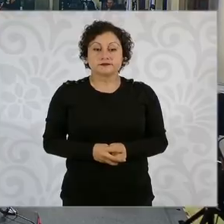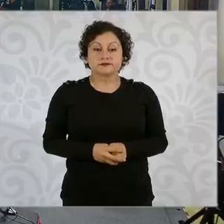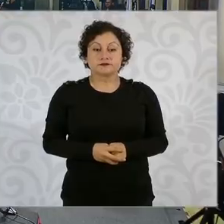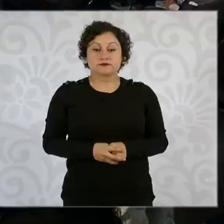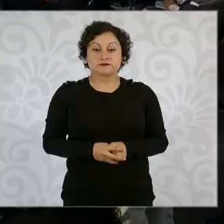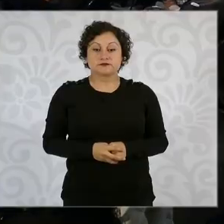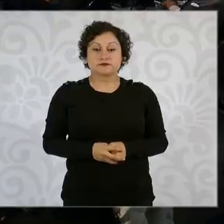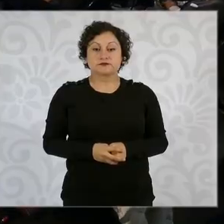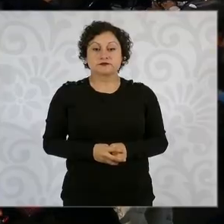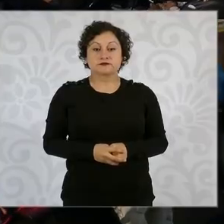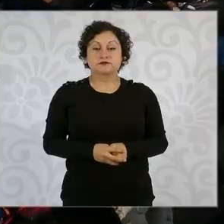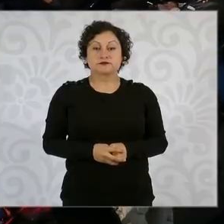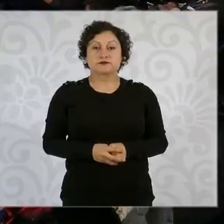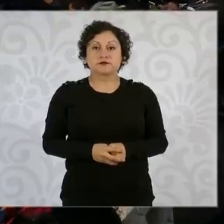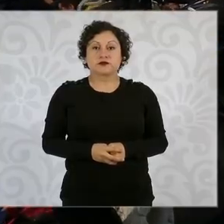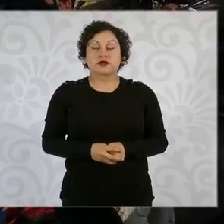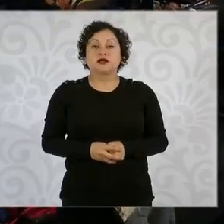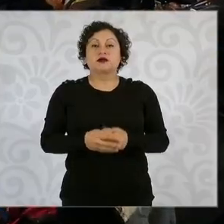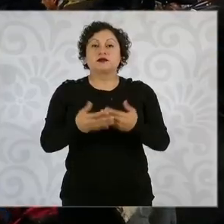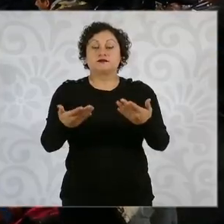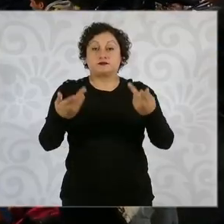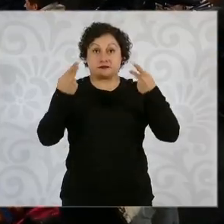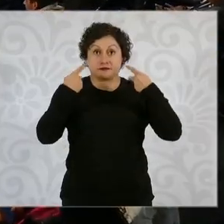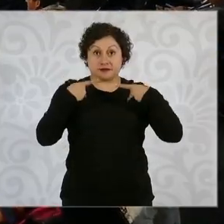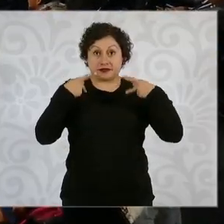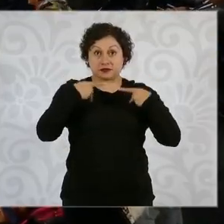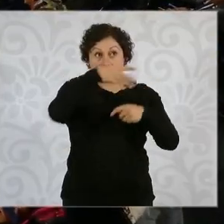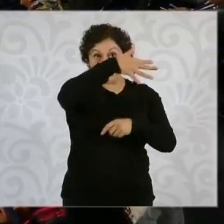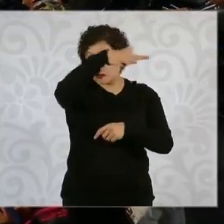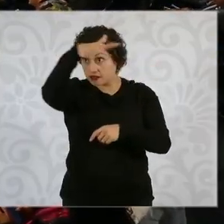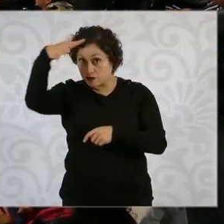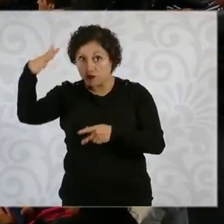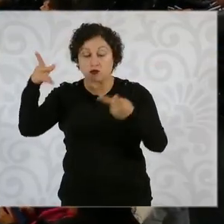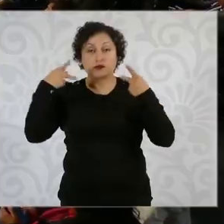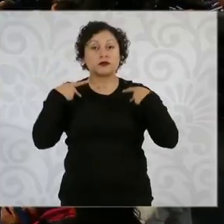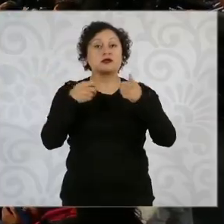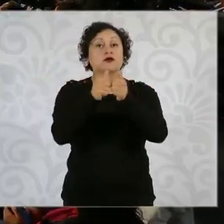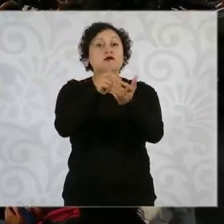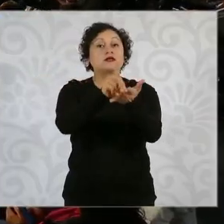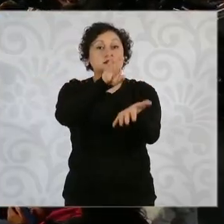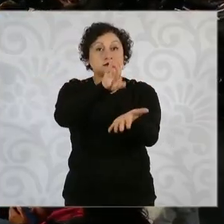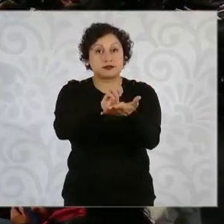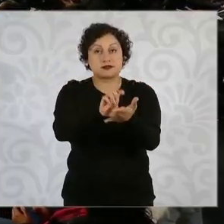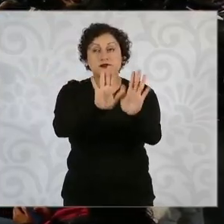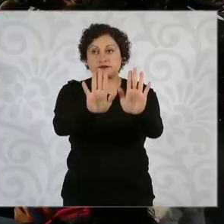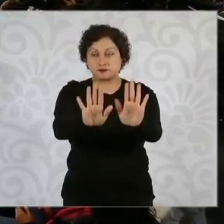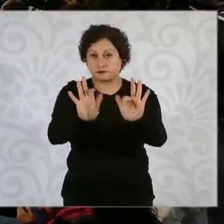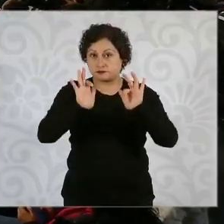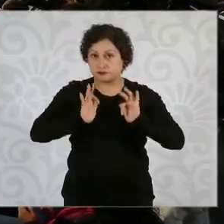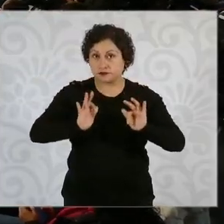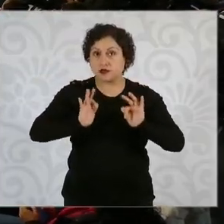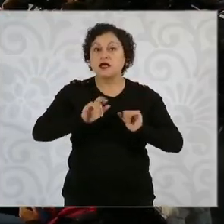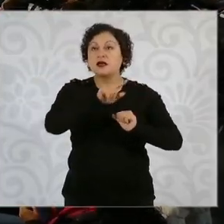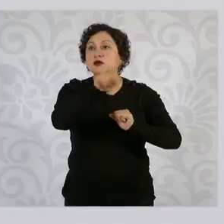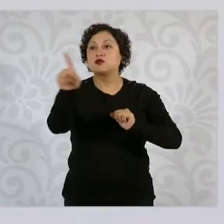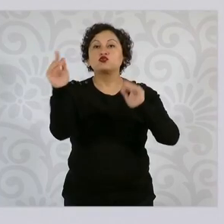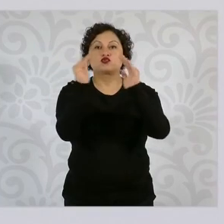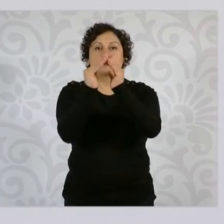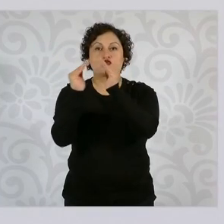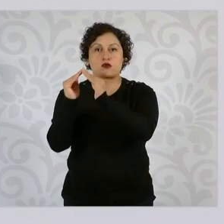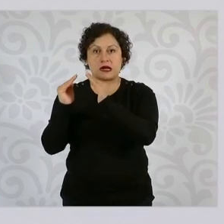Esperen todas y todos los adultos mayores y personas con discapacidad a un servidor o servidora de la nación que